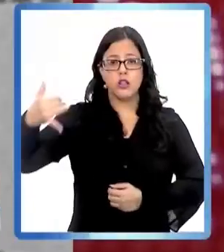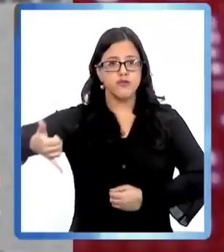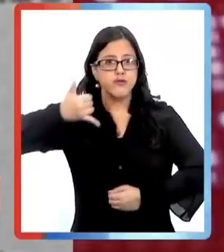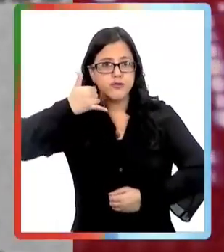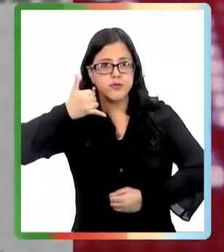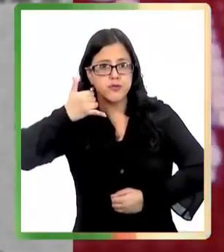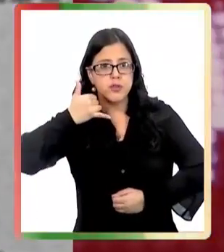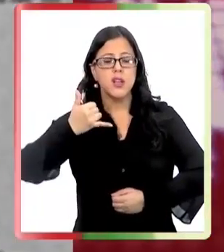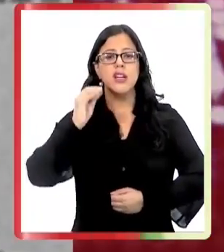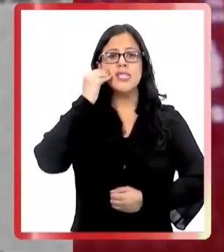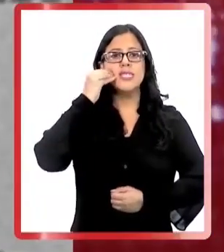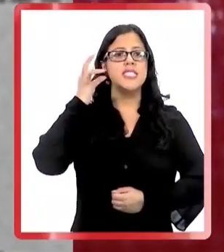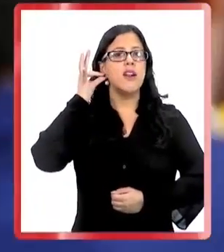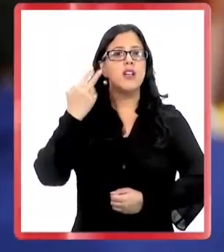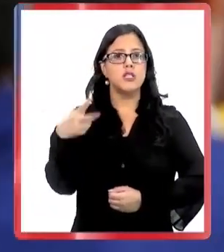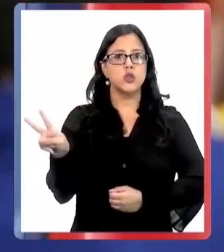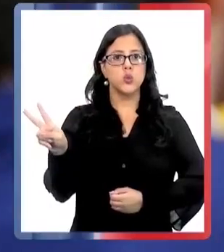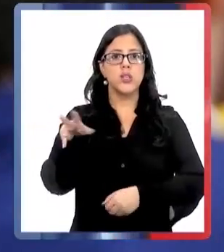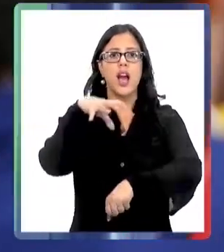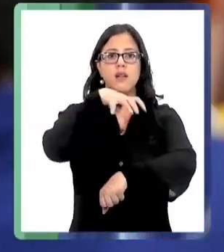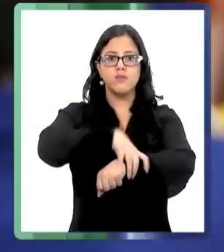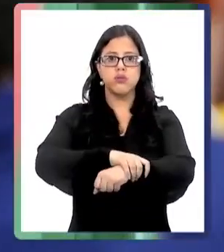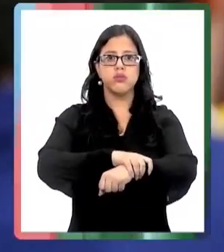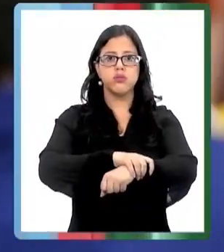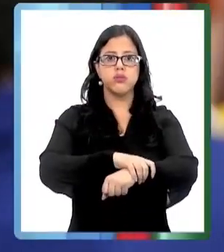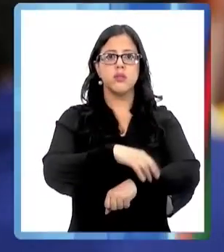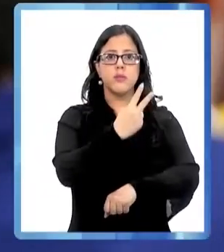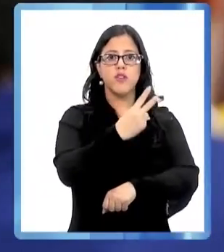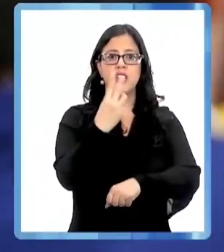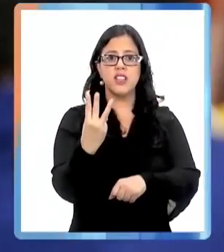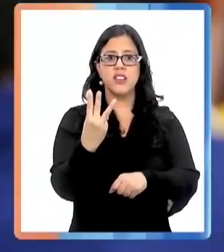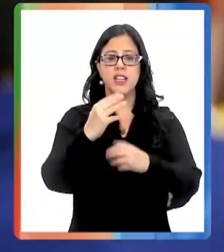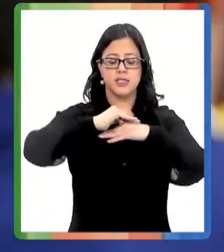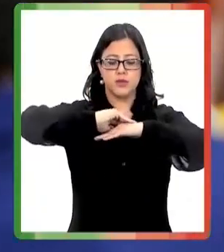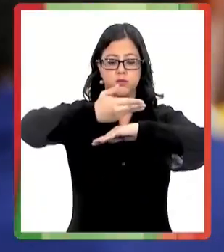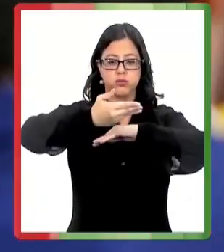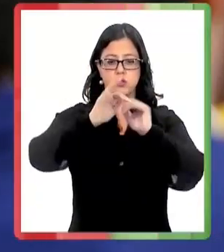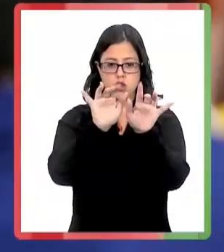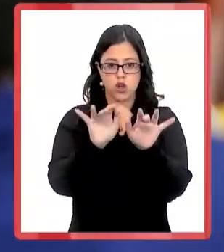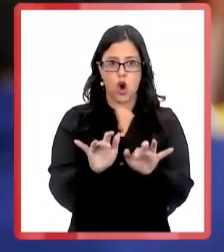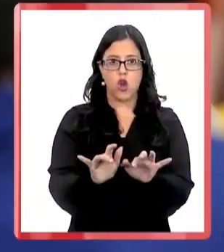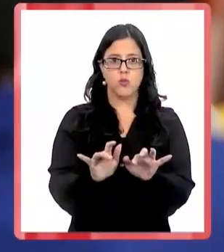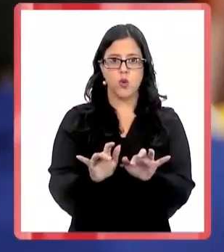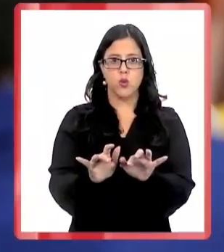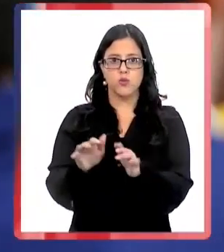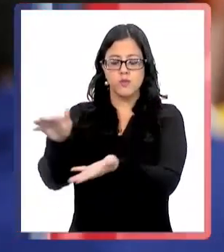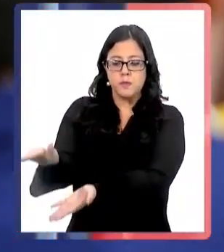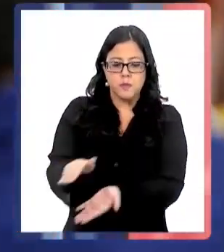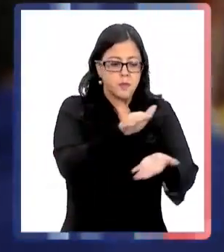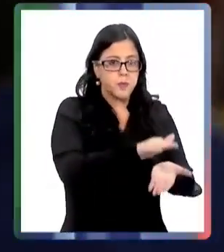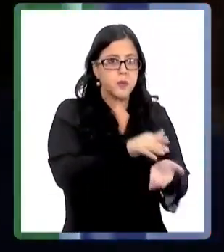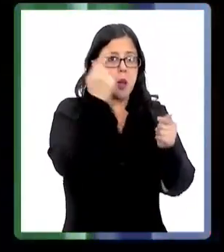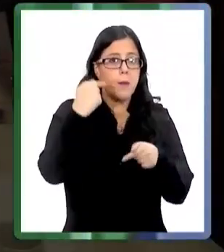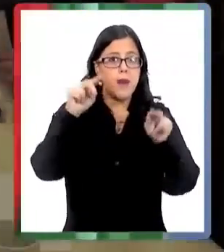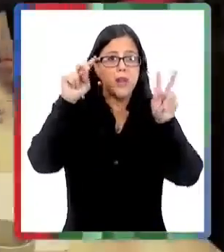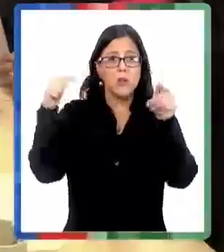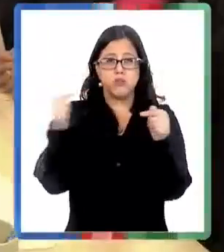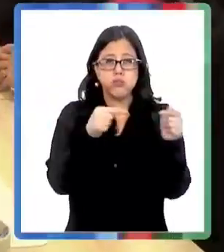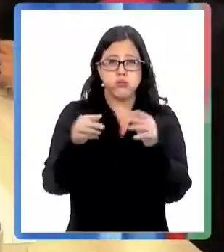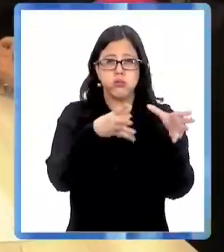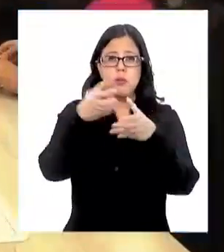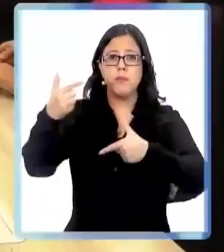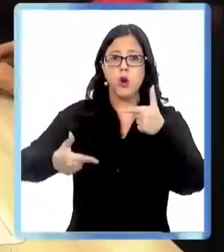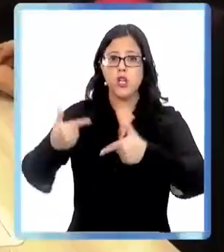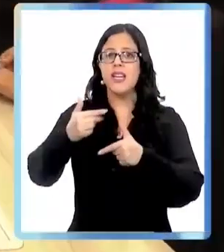de Puente Alto que realizó la llamada y su abuela, que fue detenida con los 23 notebooks en su poder. Pero